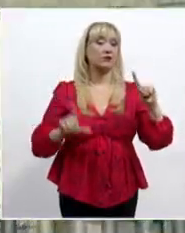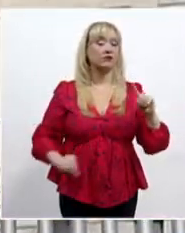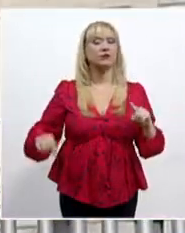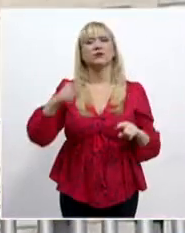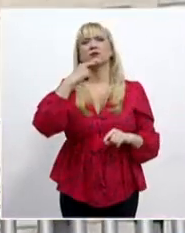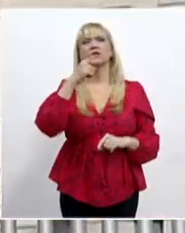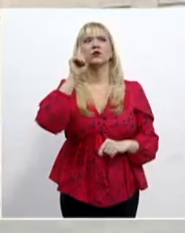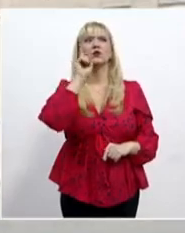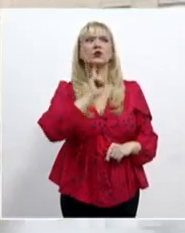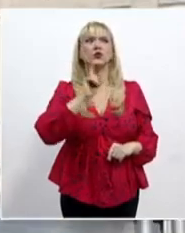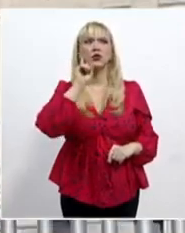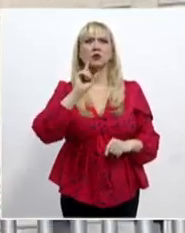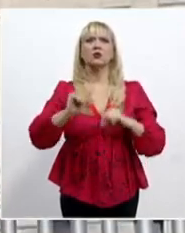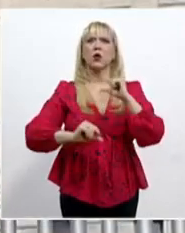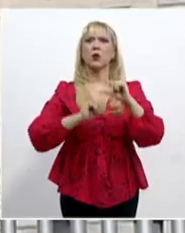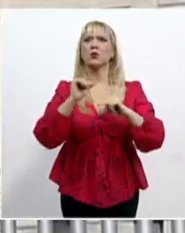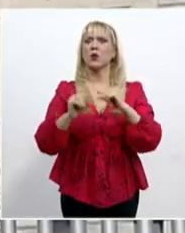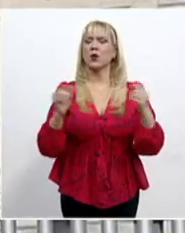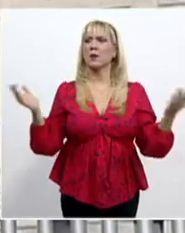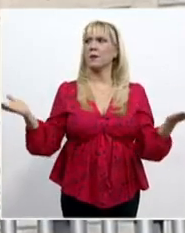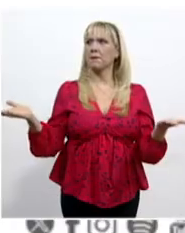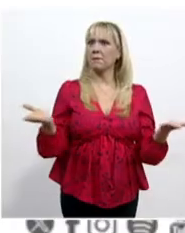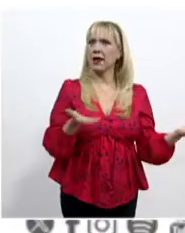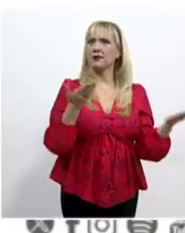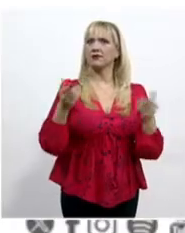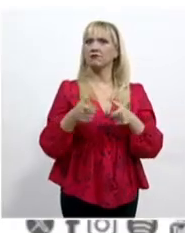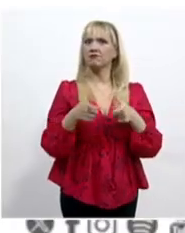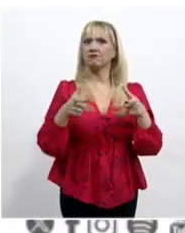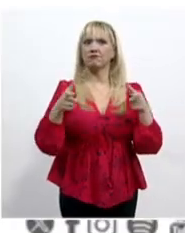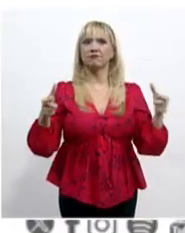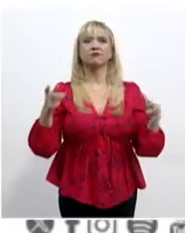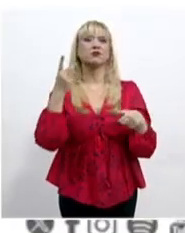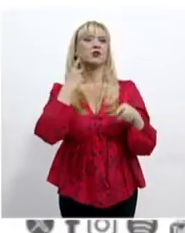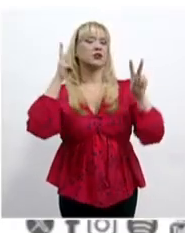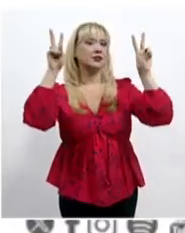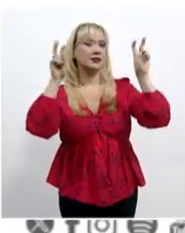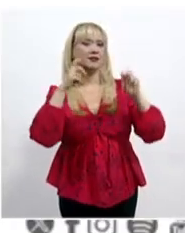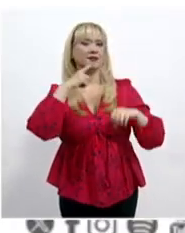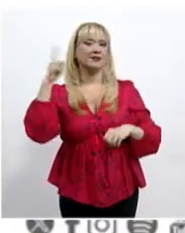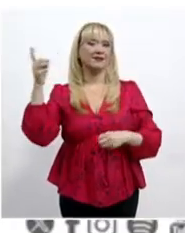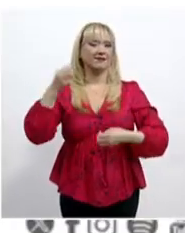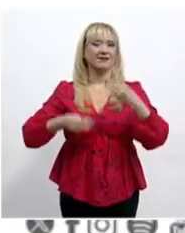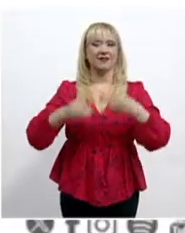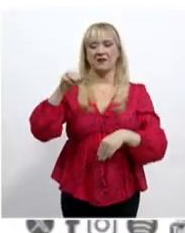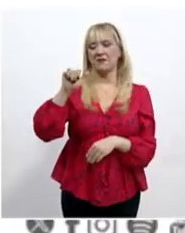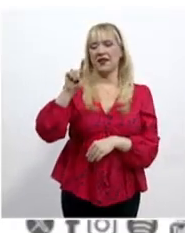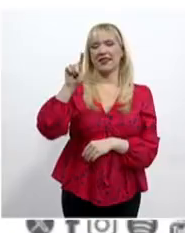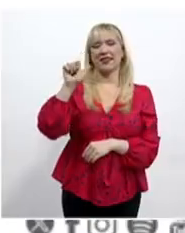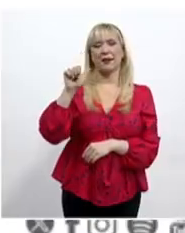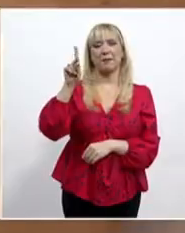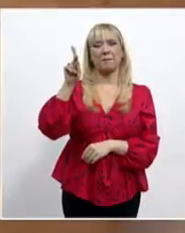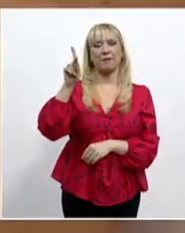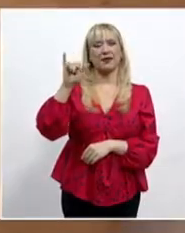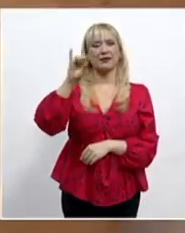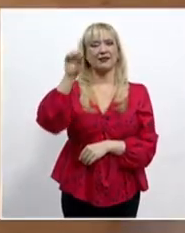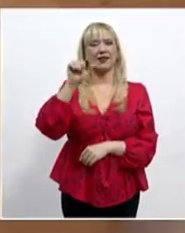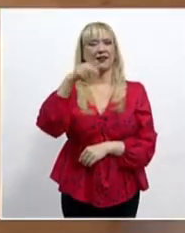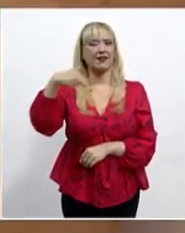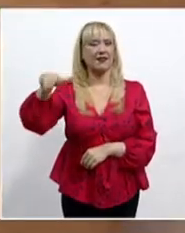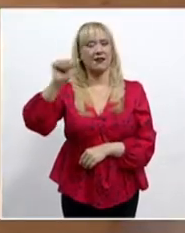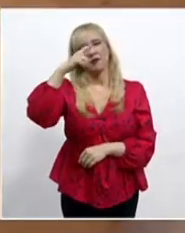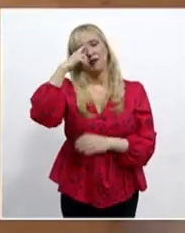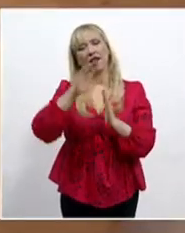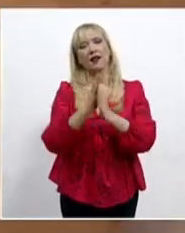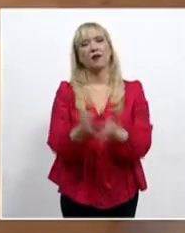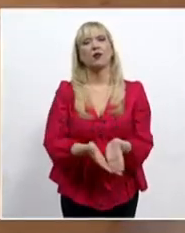de las mujeres de manera real en los temas políticos, afirmó el magistrado Felipe de la Mata Pizaña durante la presentación del libro